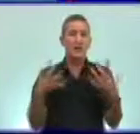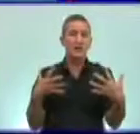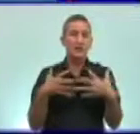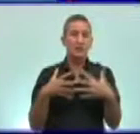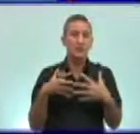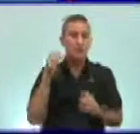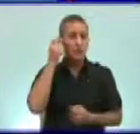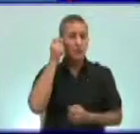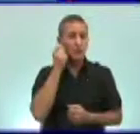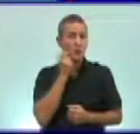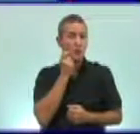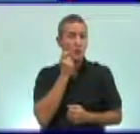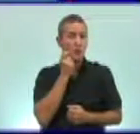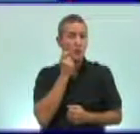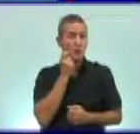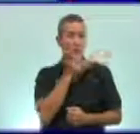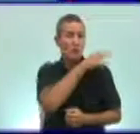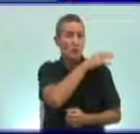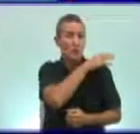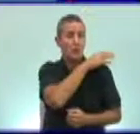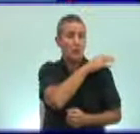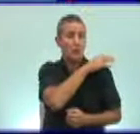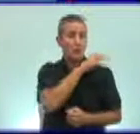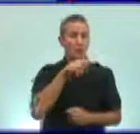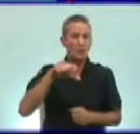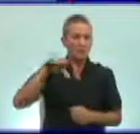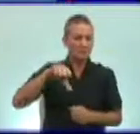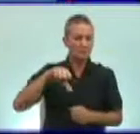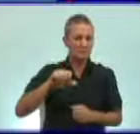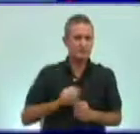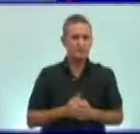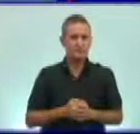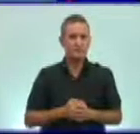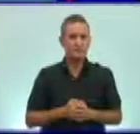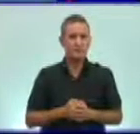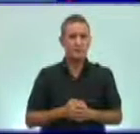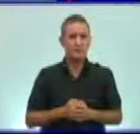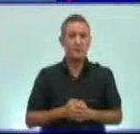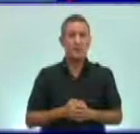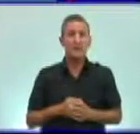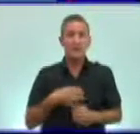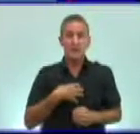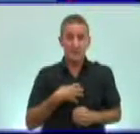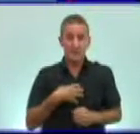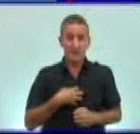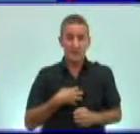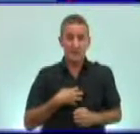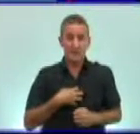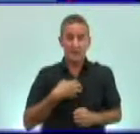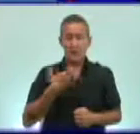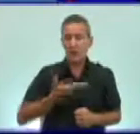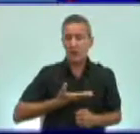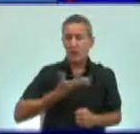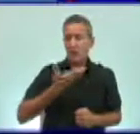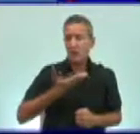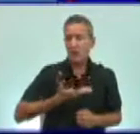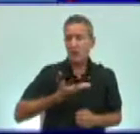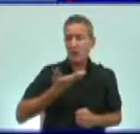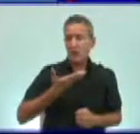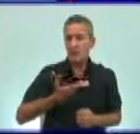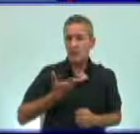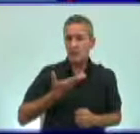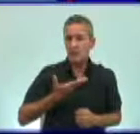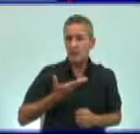en ese propio texto básico que ustedes tienen en la asignatura, ahí ustedes tienen el discurso de Angostura y tienen la Carta